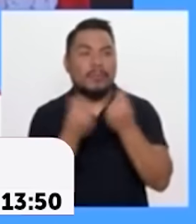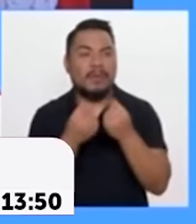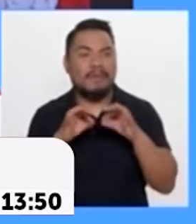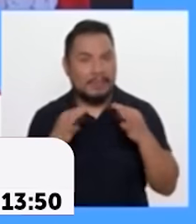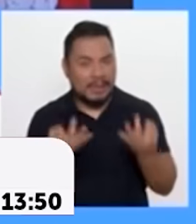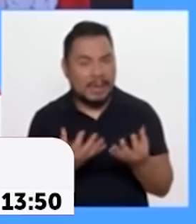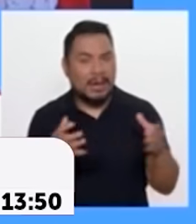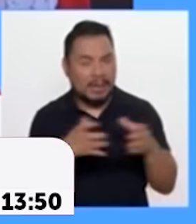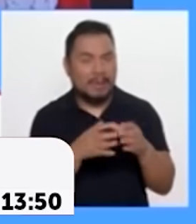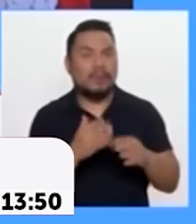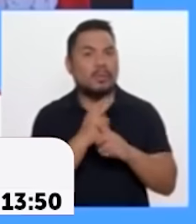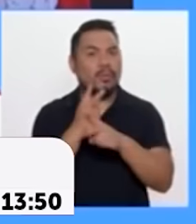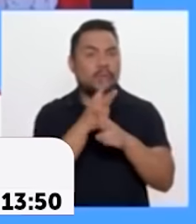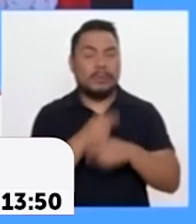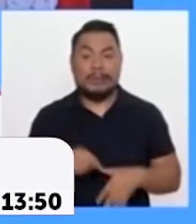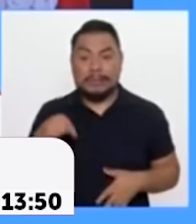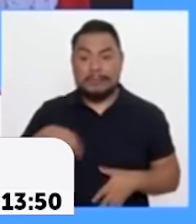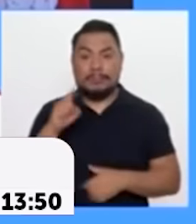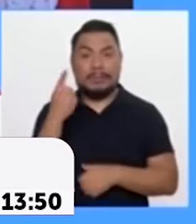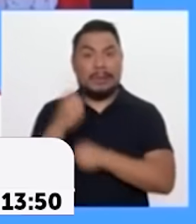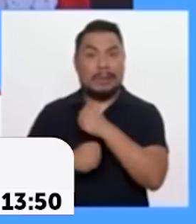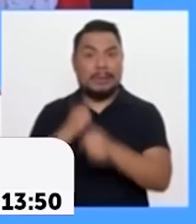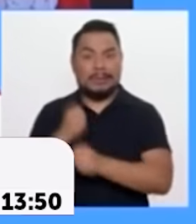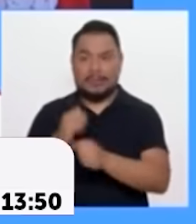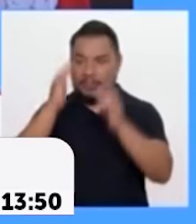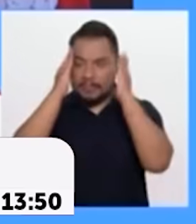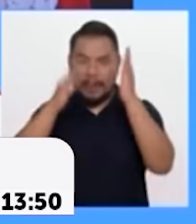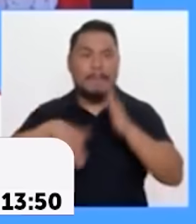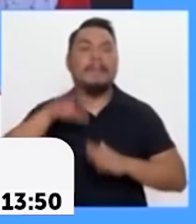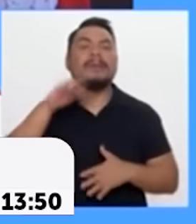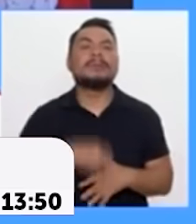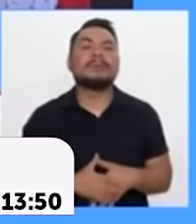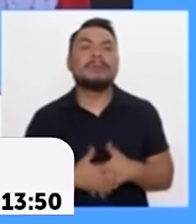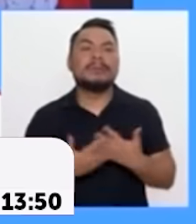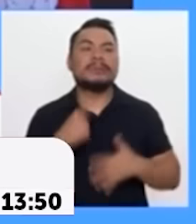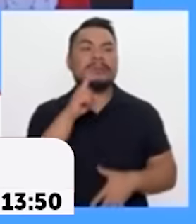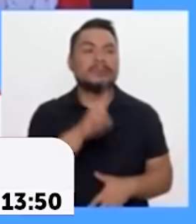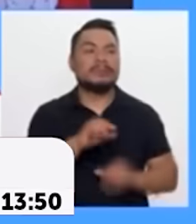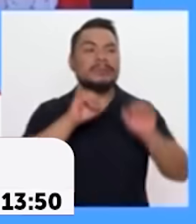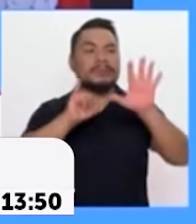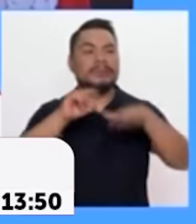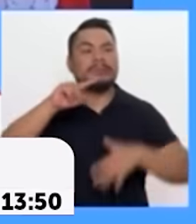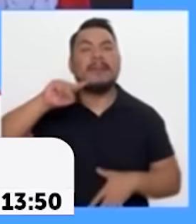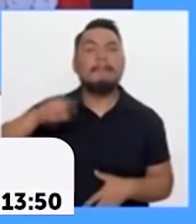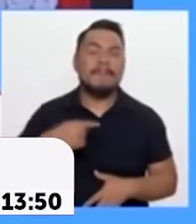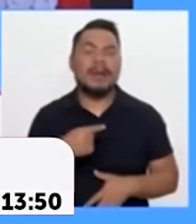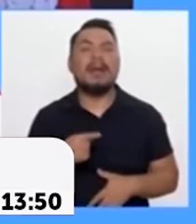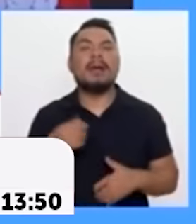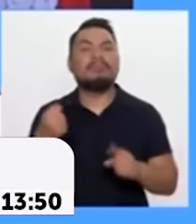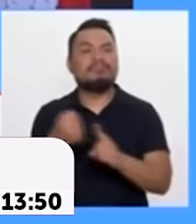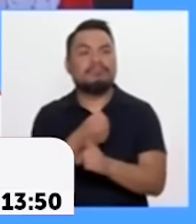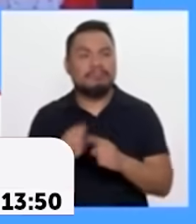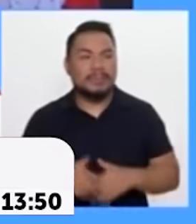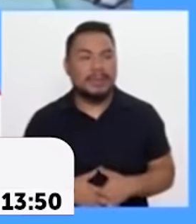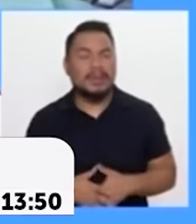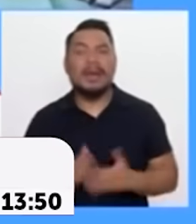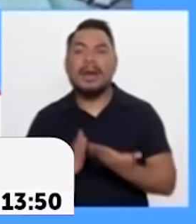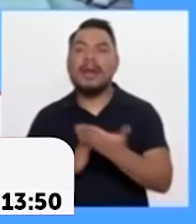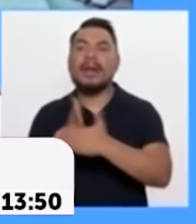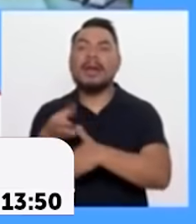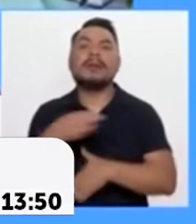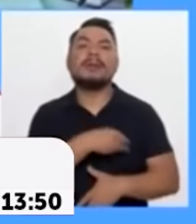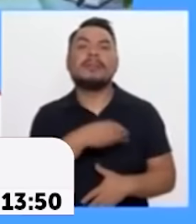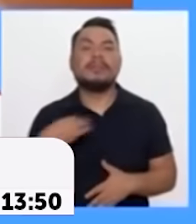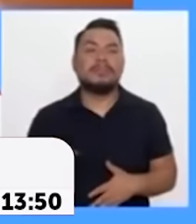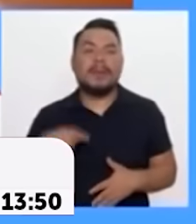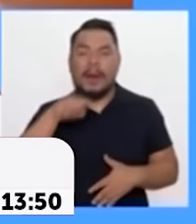primer año atendimos más de 160,000 casos de violencia a través del Ministerio de la Mujer